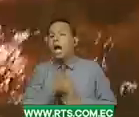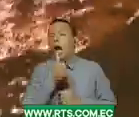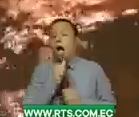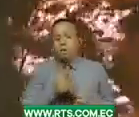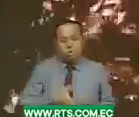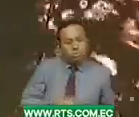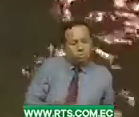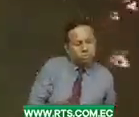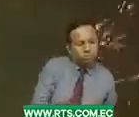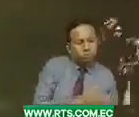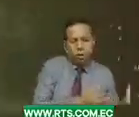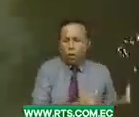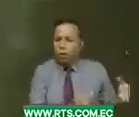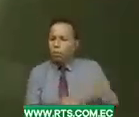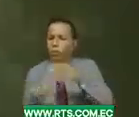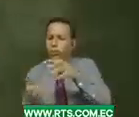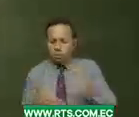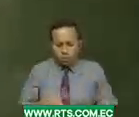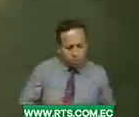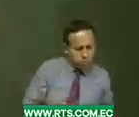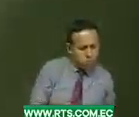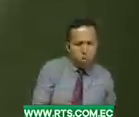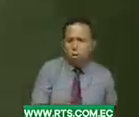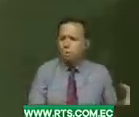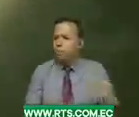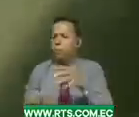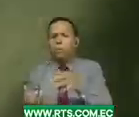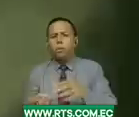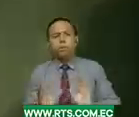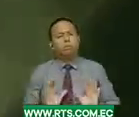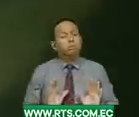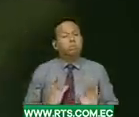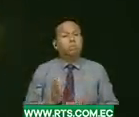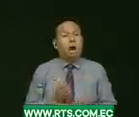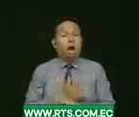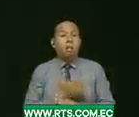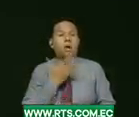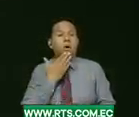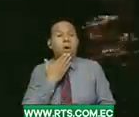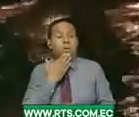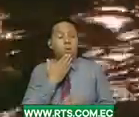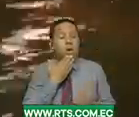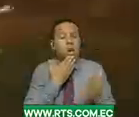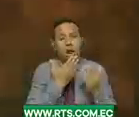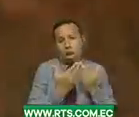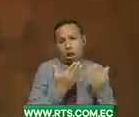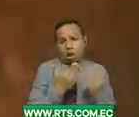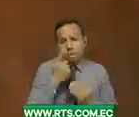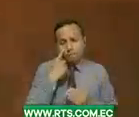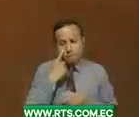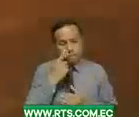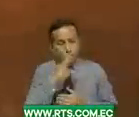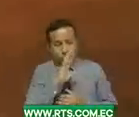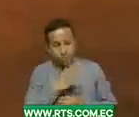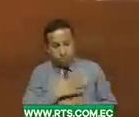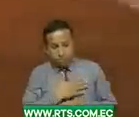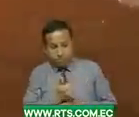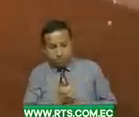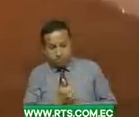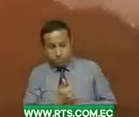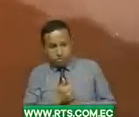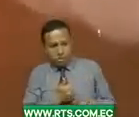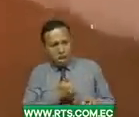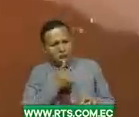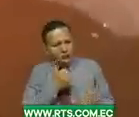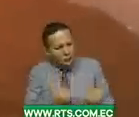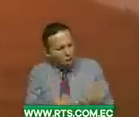de su vivienda. Podemos conversar unos minutos con ella. ¿Cómo está, señora? ¿Usted está sacando a esta